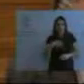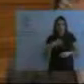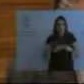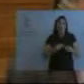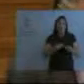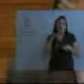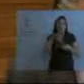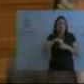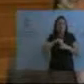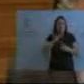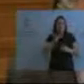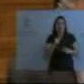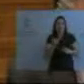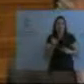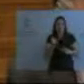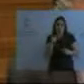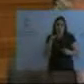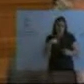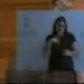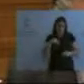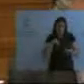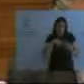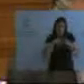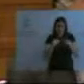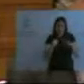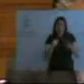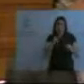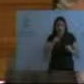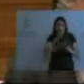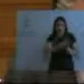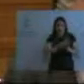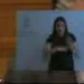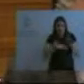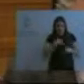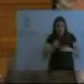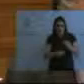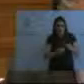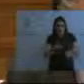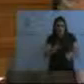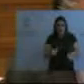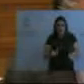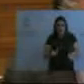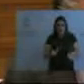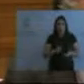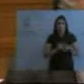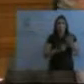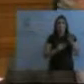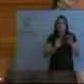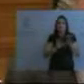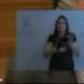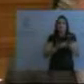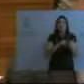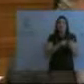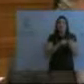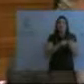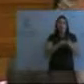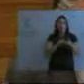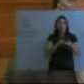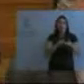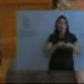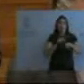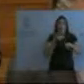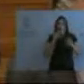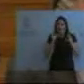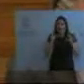presupuesto autonómico. Pues esas son algunas de las medidas que se pueden también llevar a la práctica. Y en concreto le exigimos al Principado, y voy terminando,